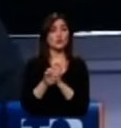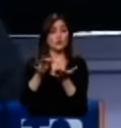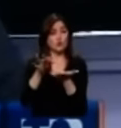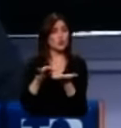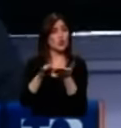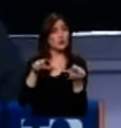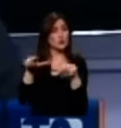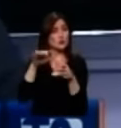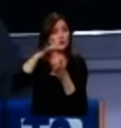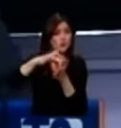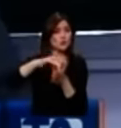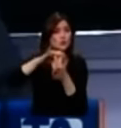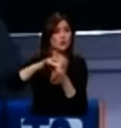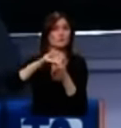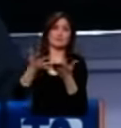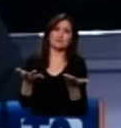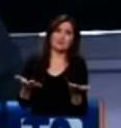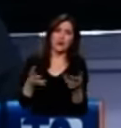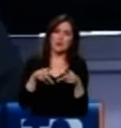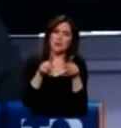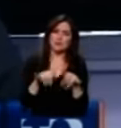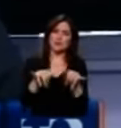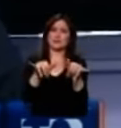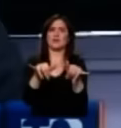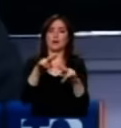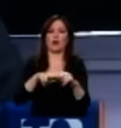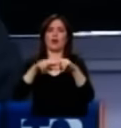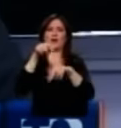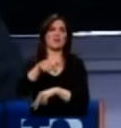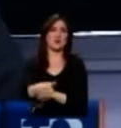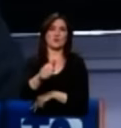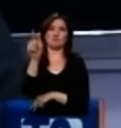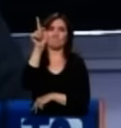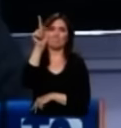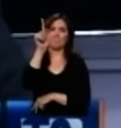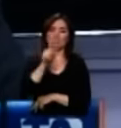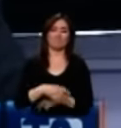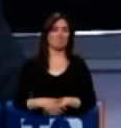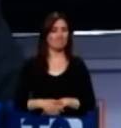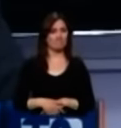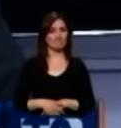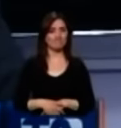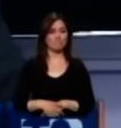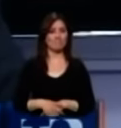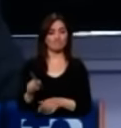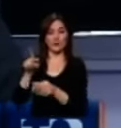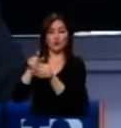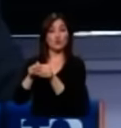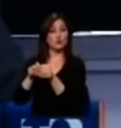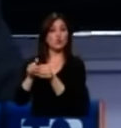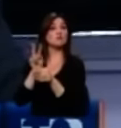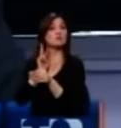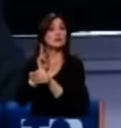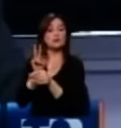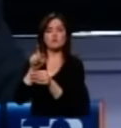de riesgo, ya. Primero. O sea, no vamos a permitir que se vuelva a construir ahí. Y tienen, si están en el Registro Único de